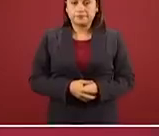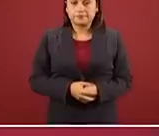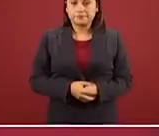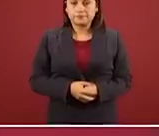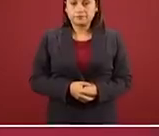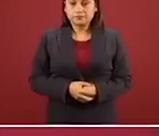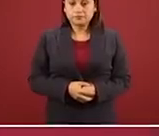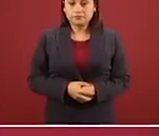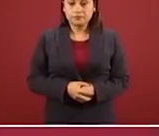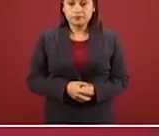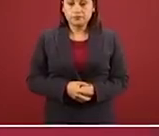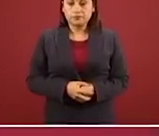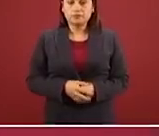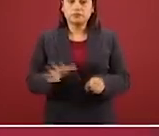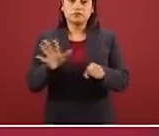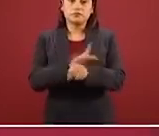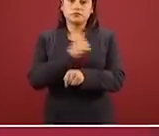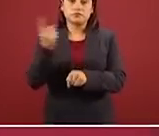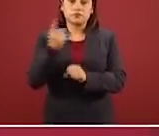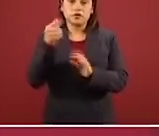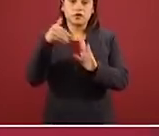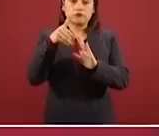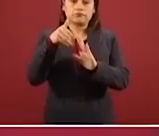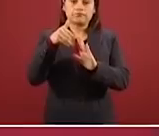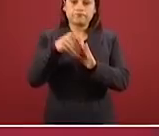porque va en declinación.